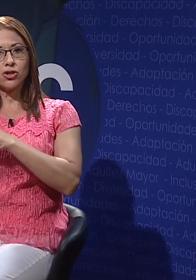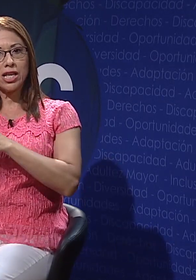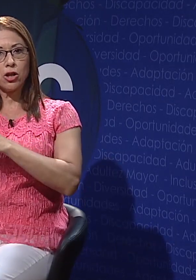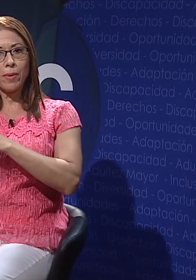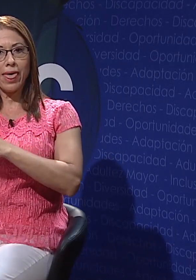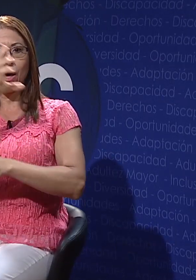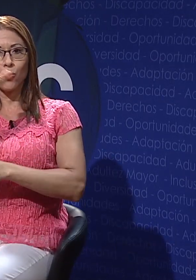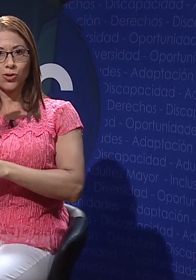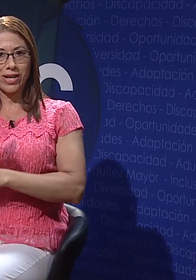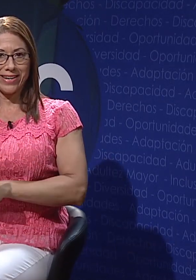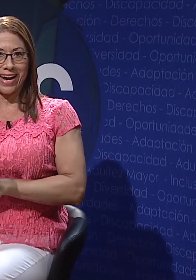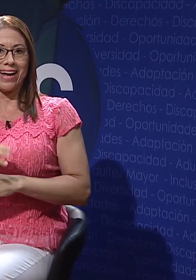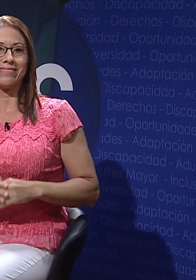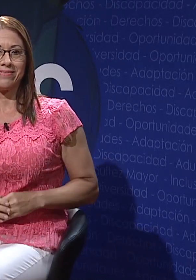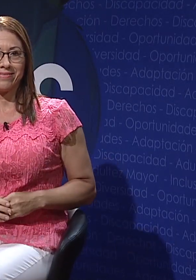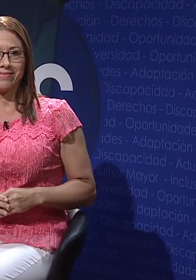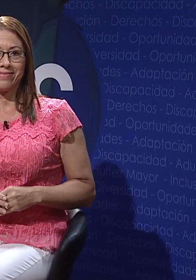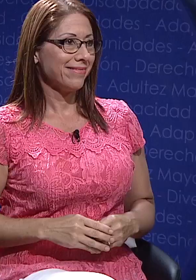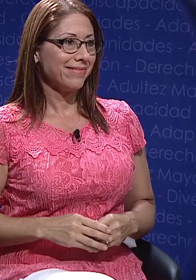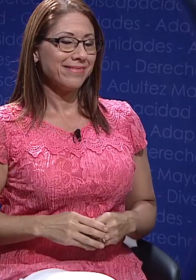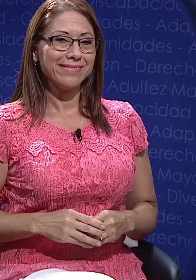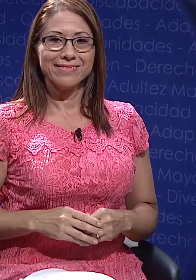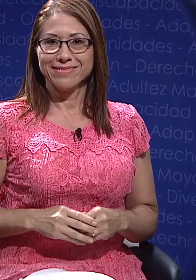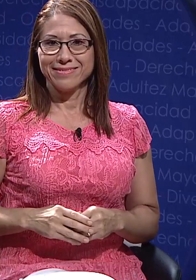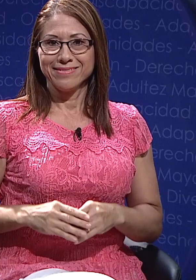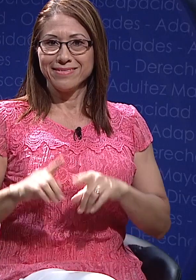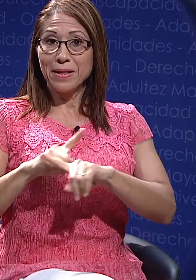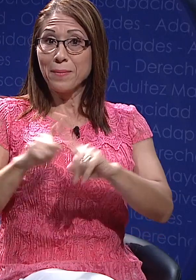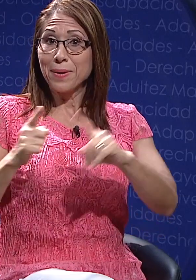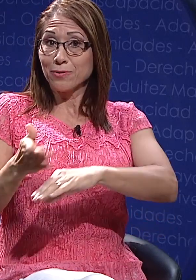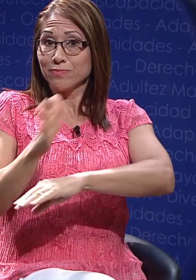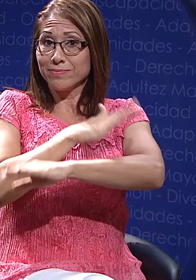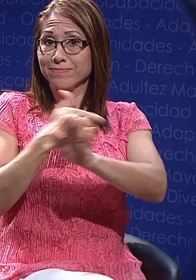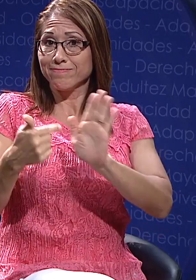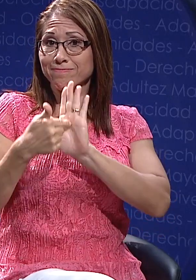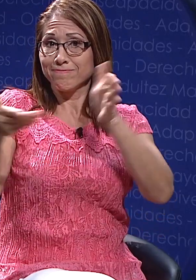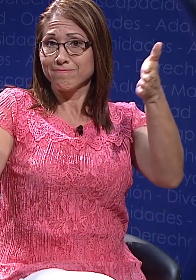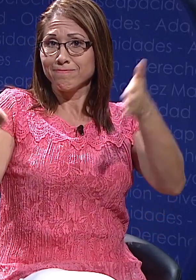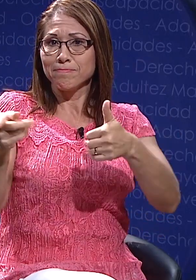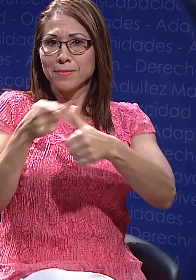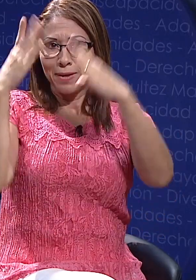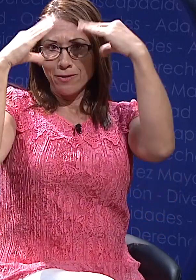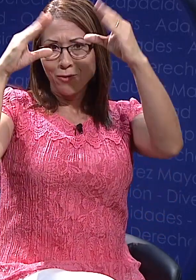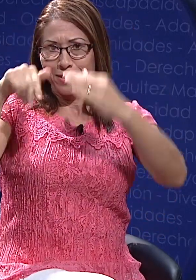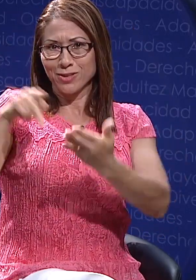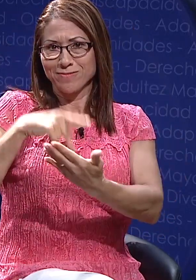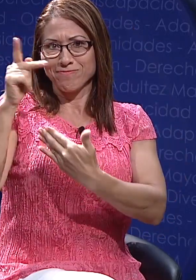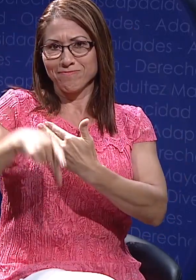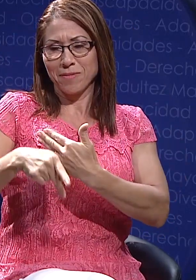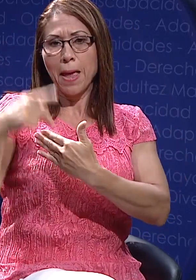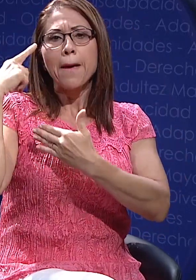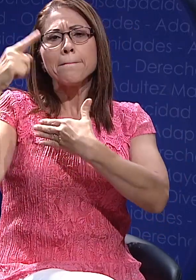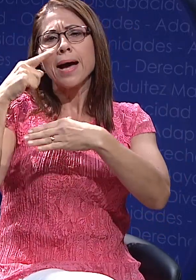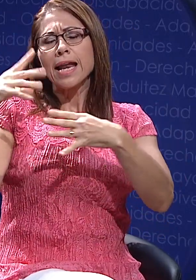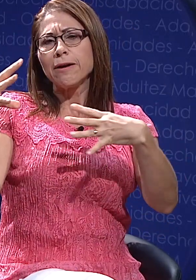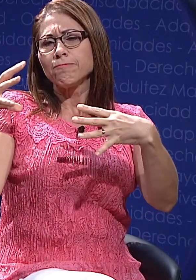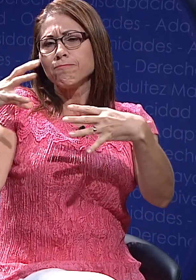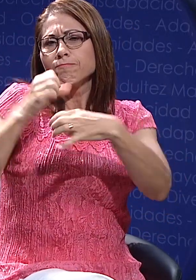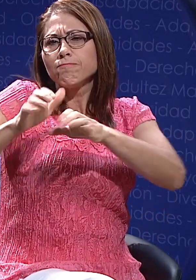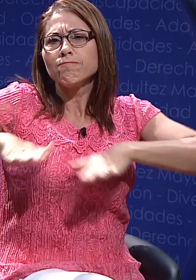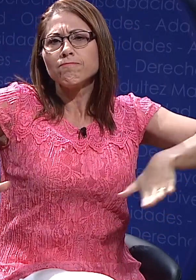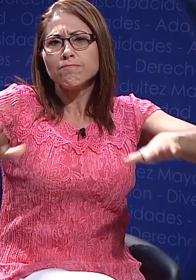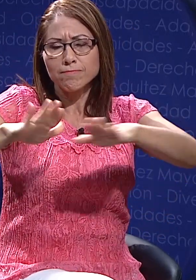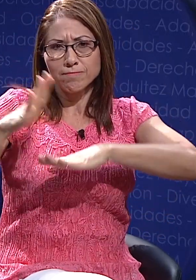asociación síndrome de down costa rica pero antes le presentamos la primera nota de esta edición para hacer un contexto